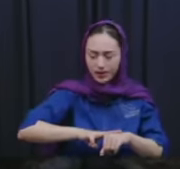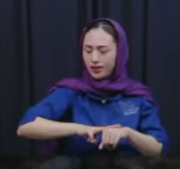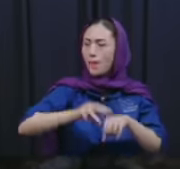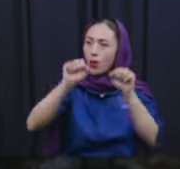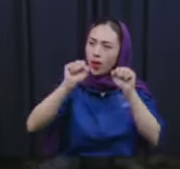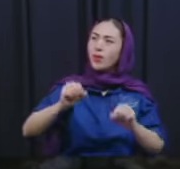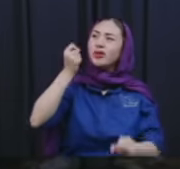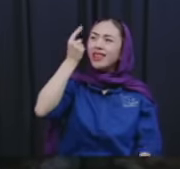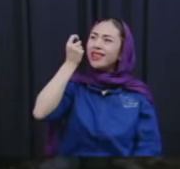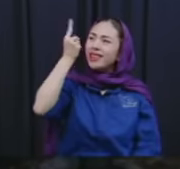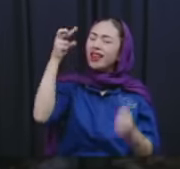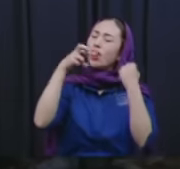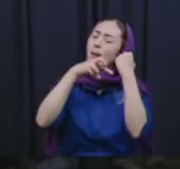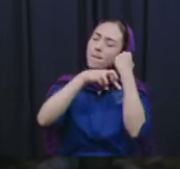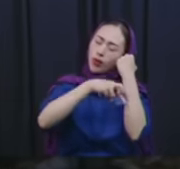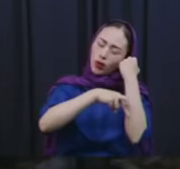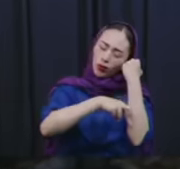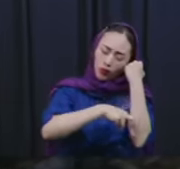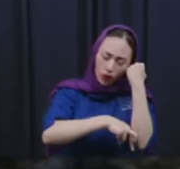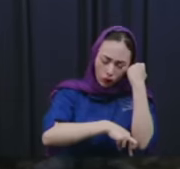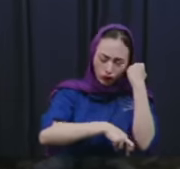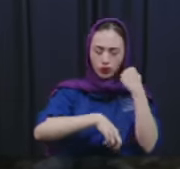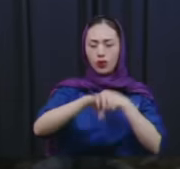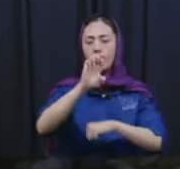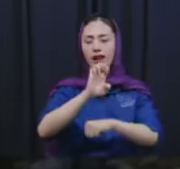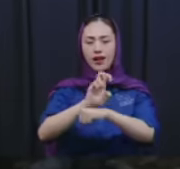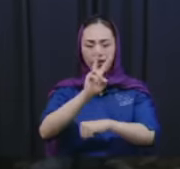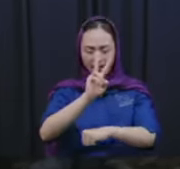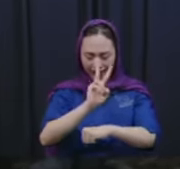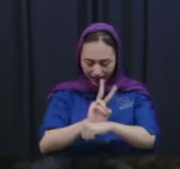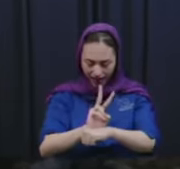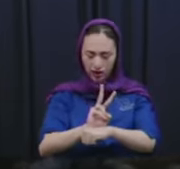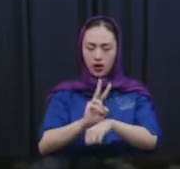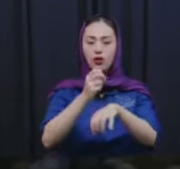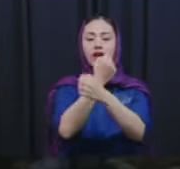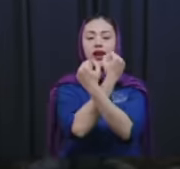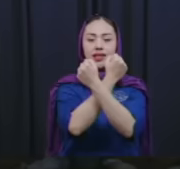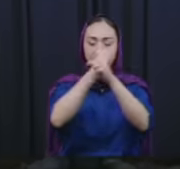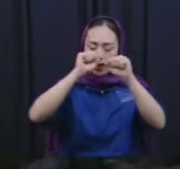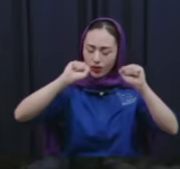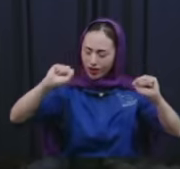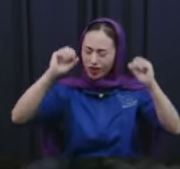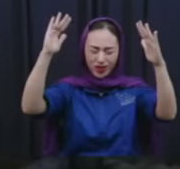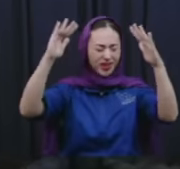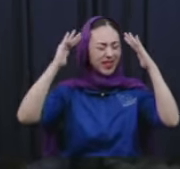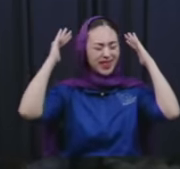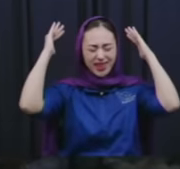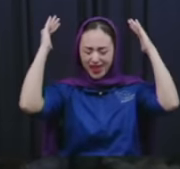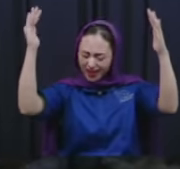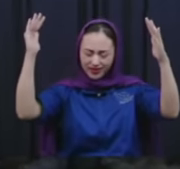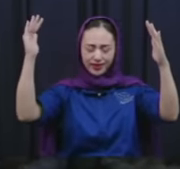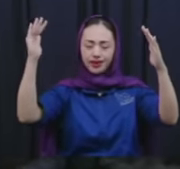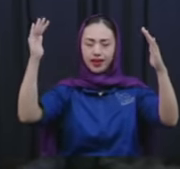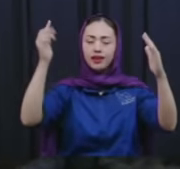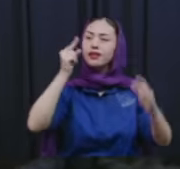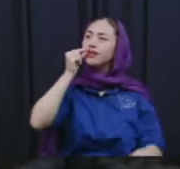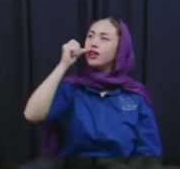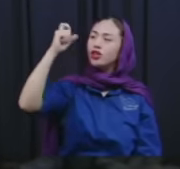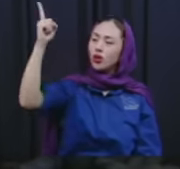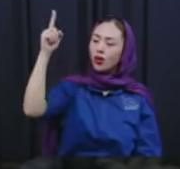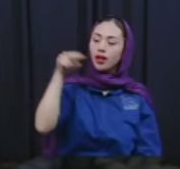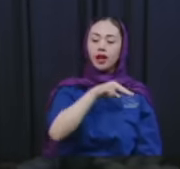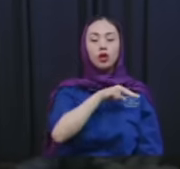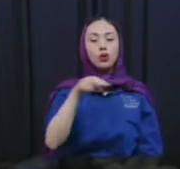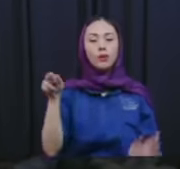profundidad de este evangelio señor esta salvación tan grande estas Buenas Nuevas señor en el